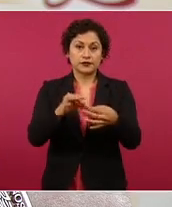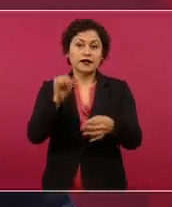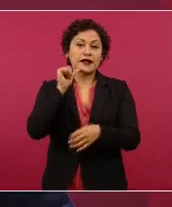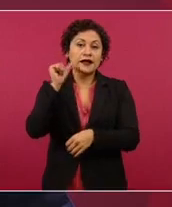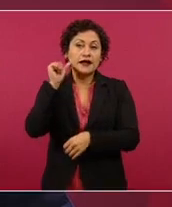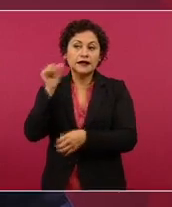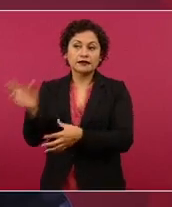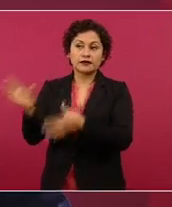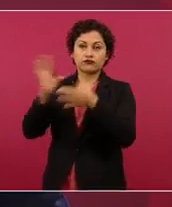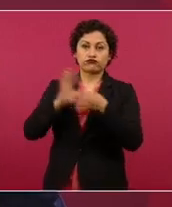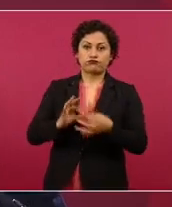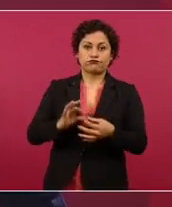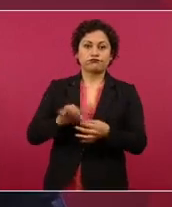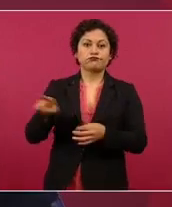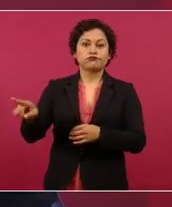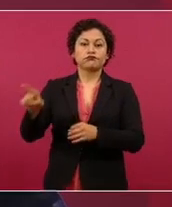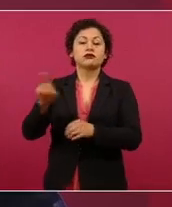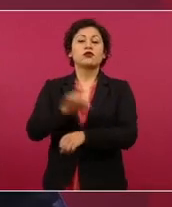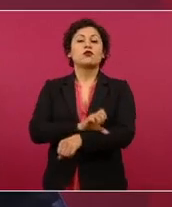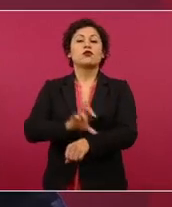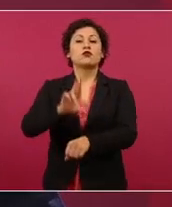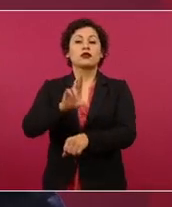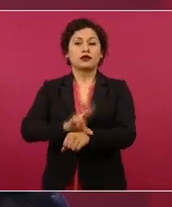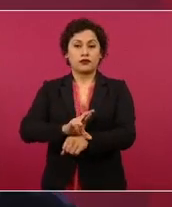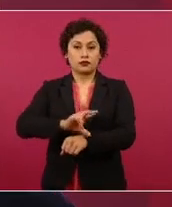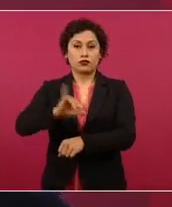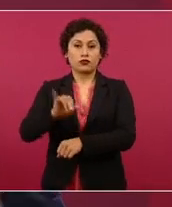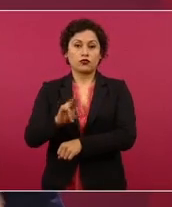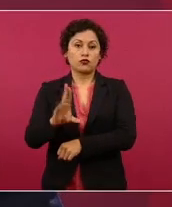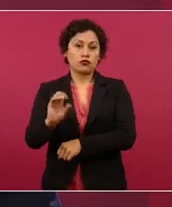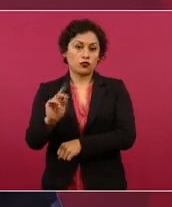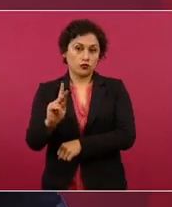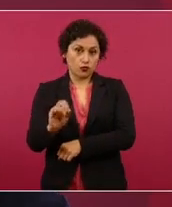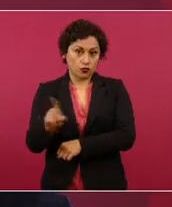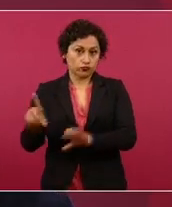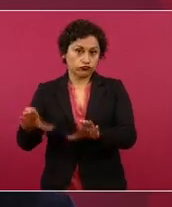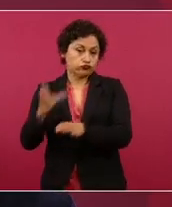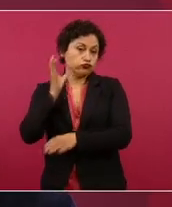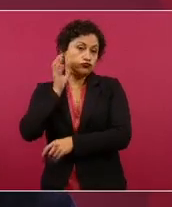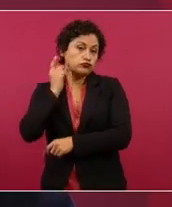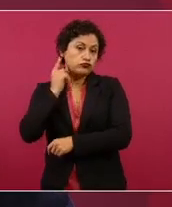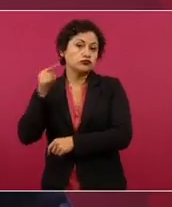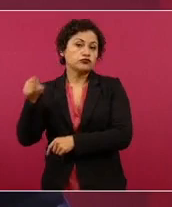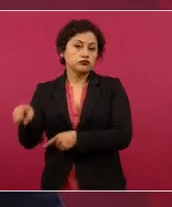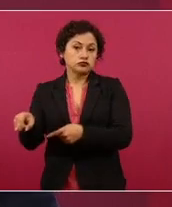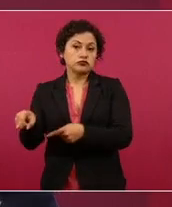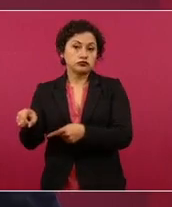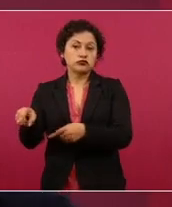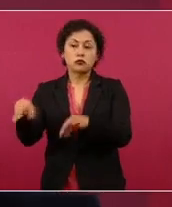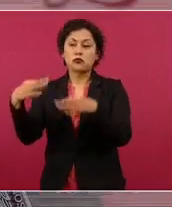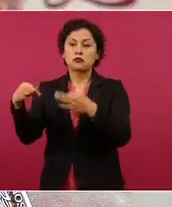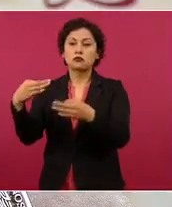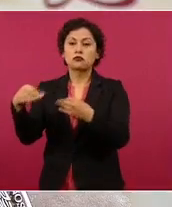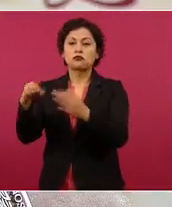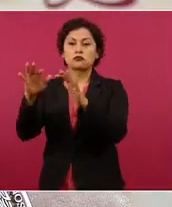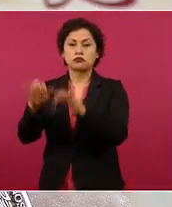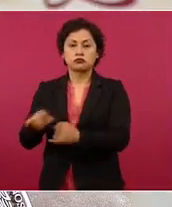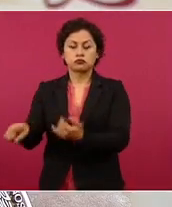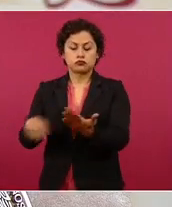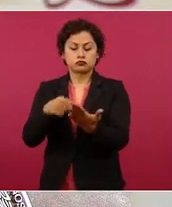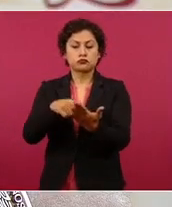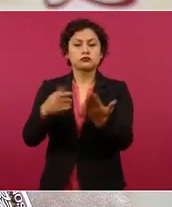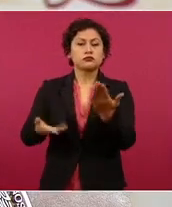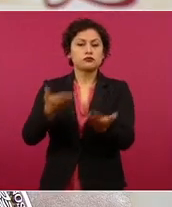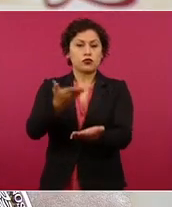ayer el coordinador, el presidente de la Junta de Coordinación Política, que formaba parte de un documento de trabajo, una propuesta que